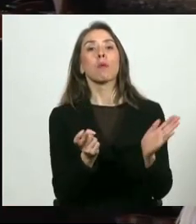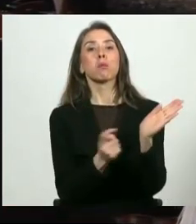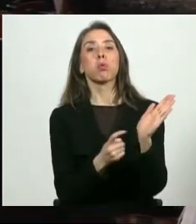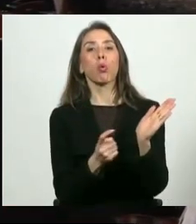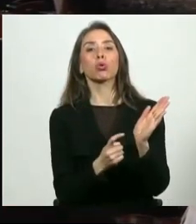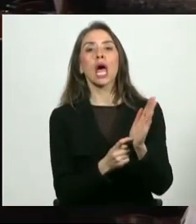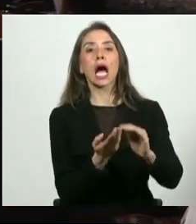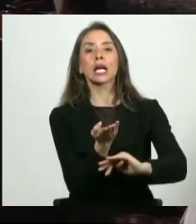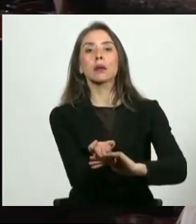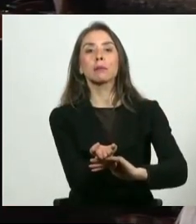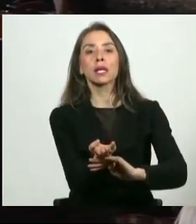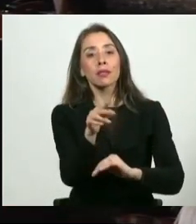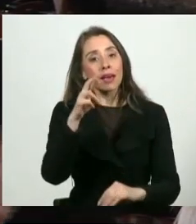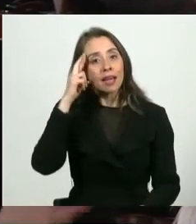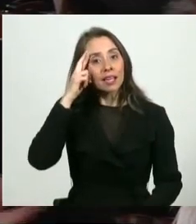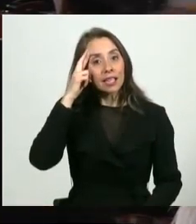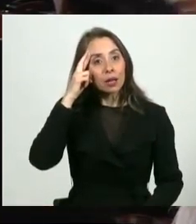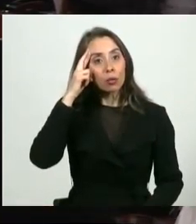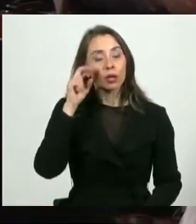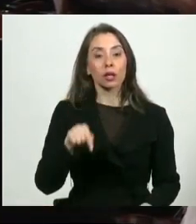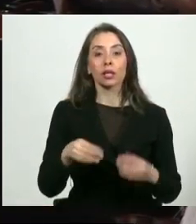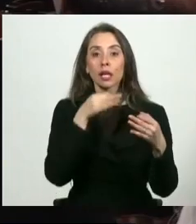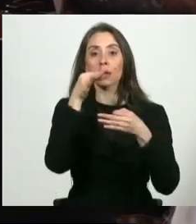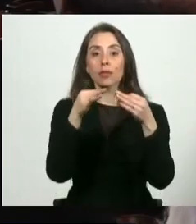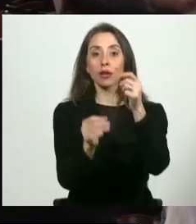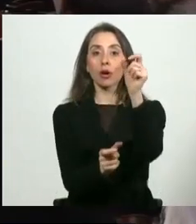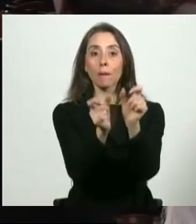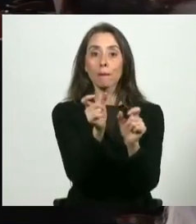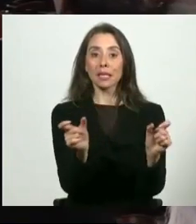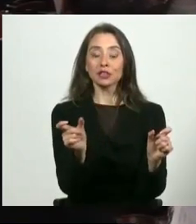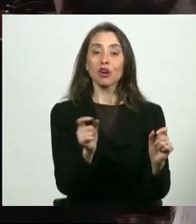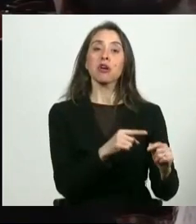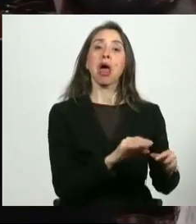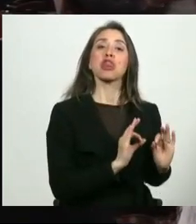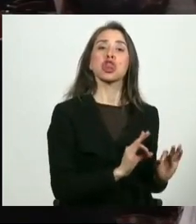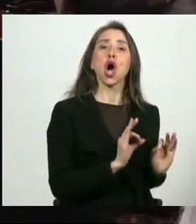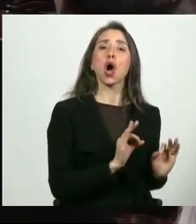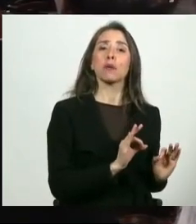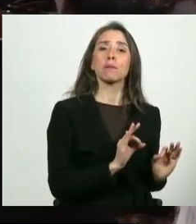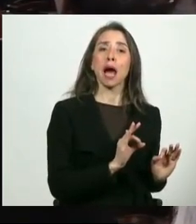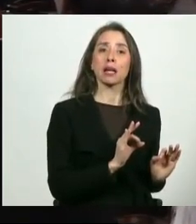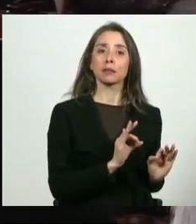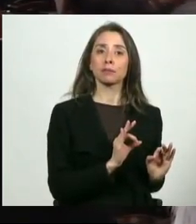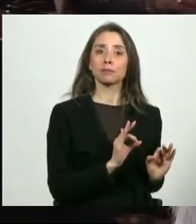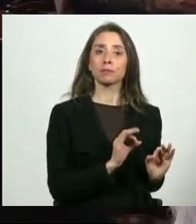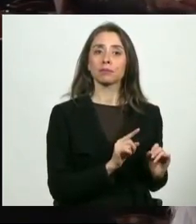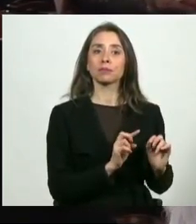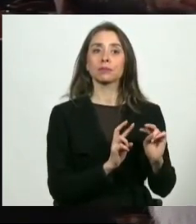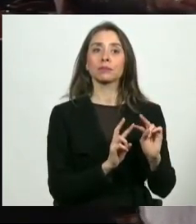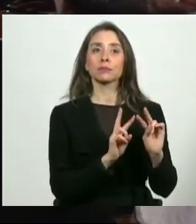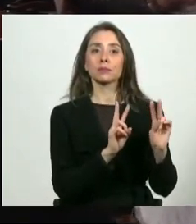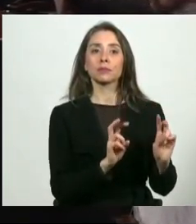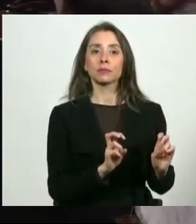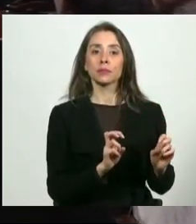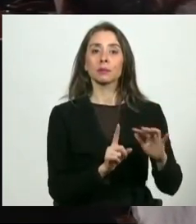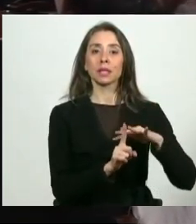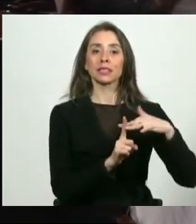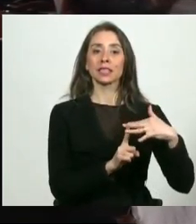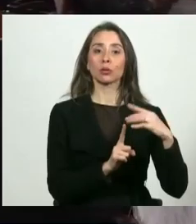pedían. Recordemos, y acá mismo se ha dicho, las personas normalmente en el área de lo que es la